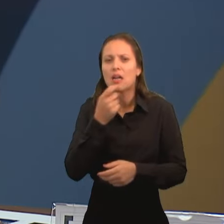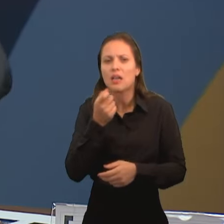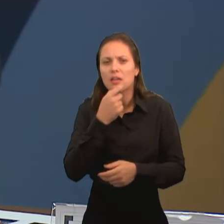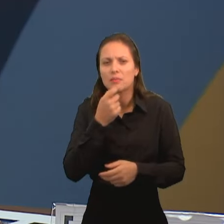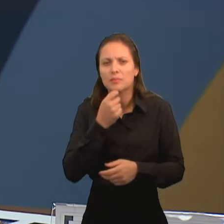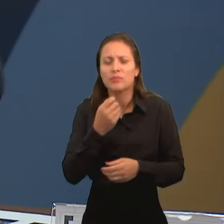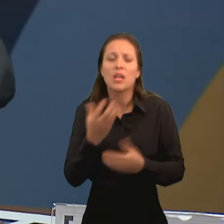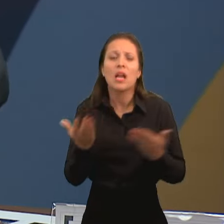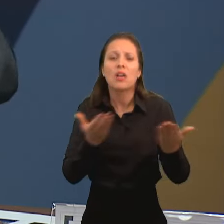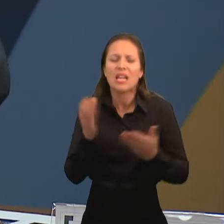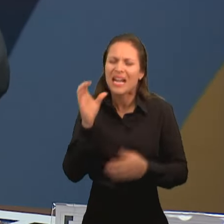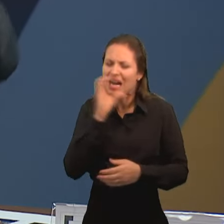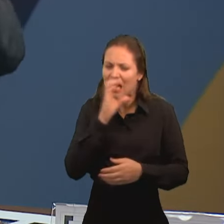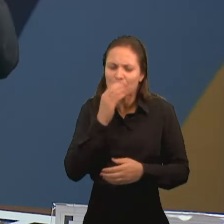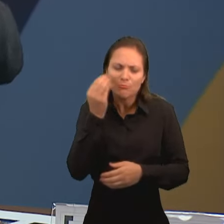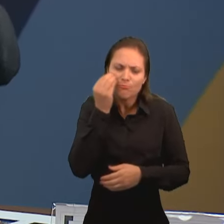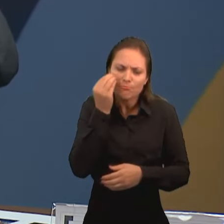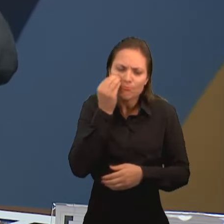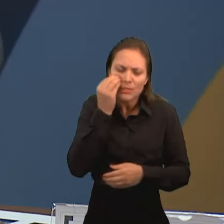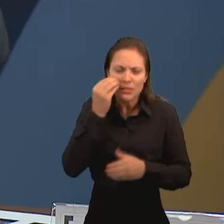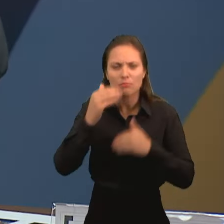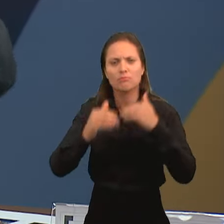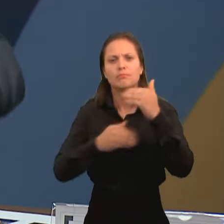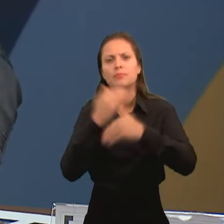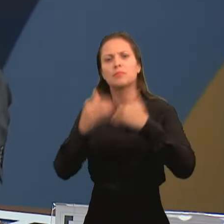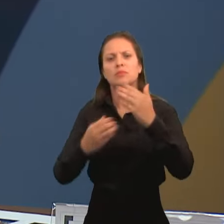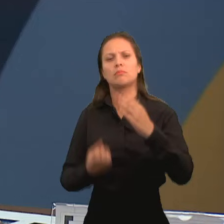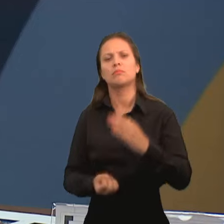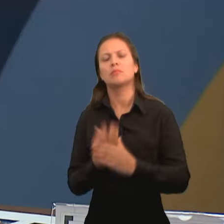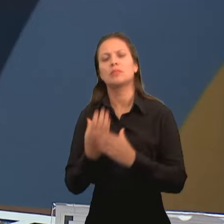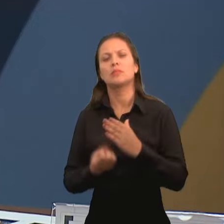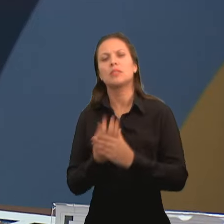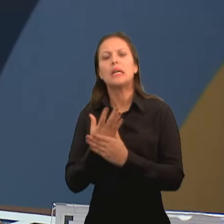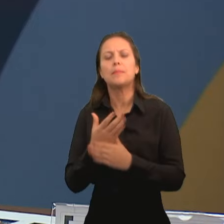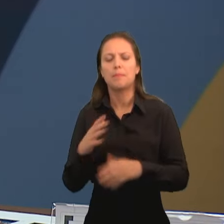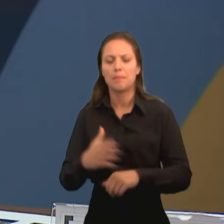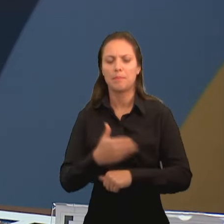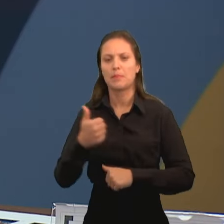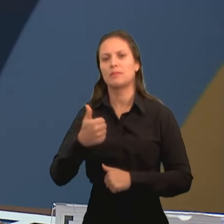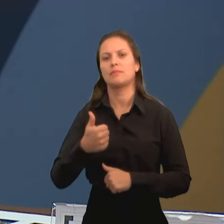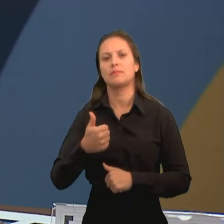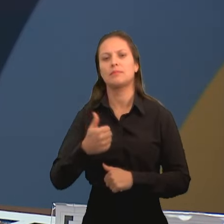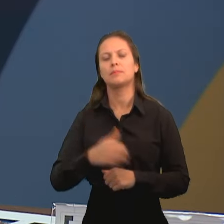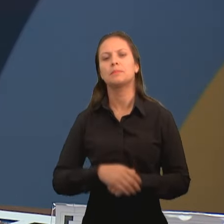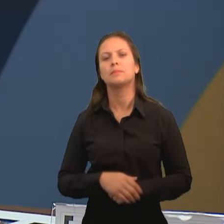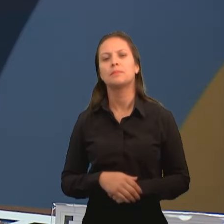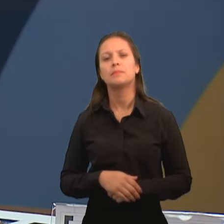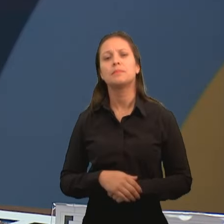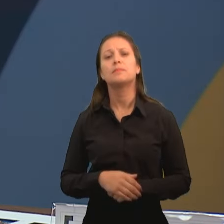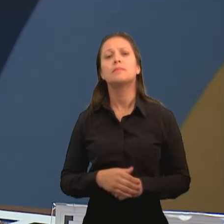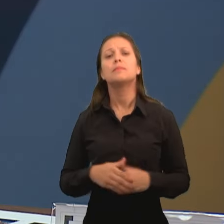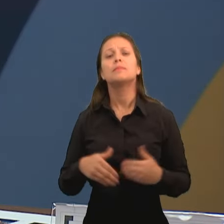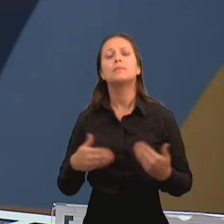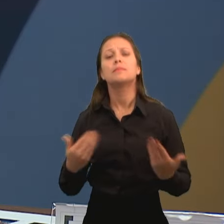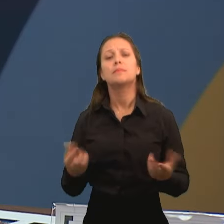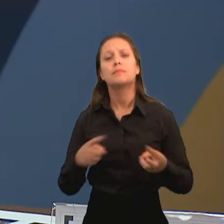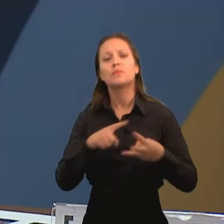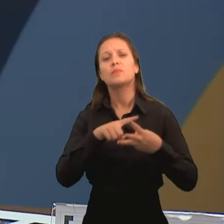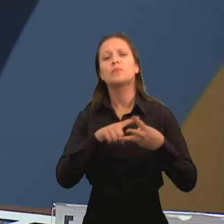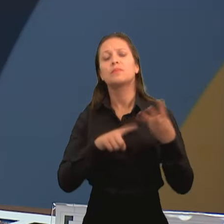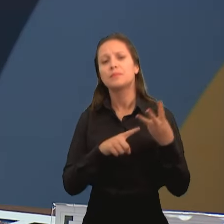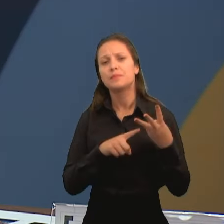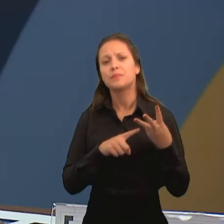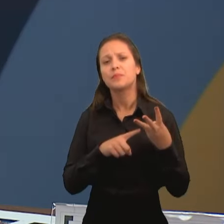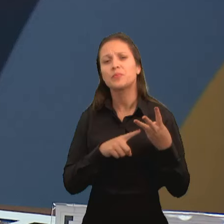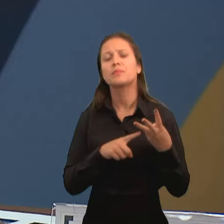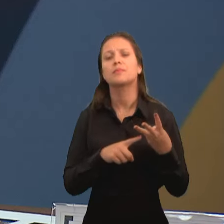lleva mucho tiempo y podemos probarlos e innovar los modelos existentes rápidamente.